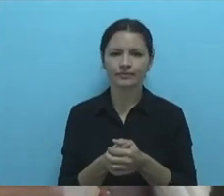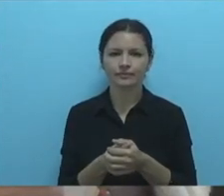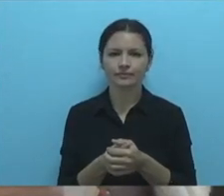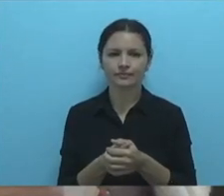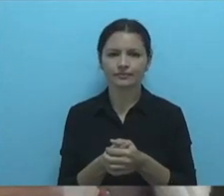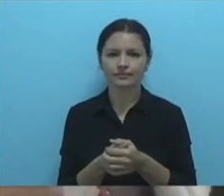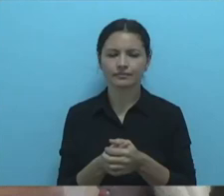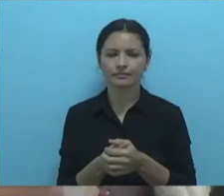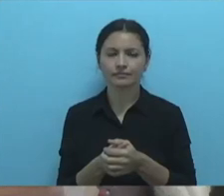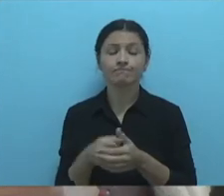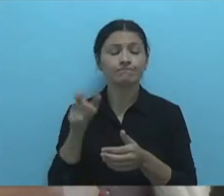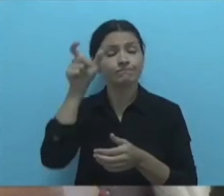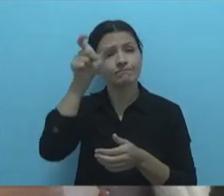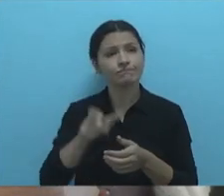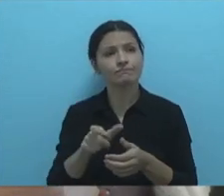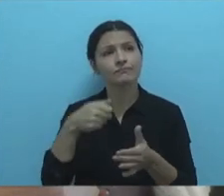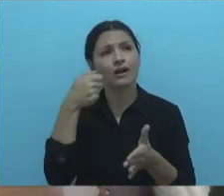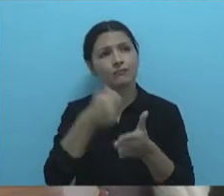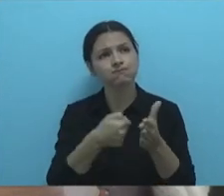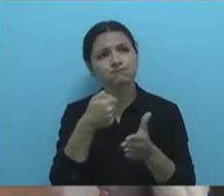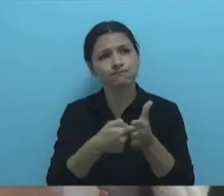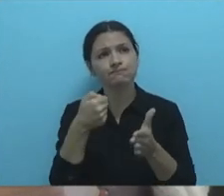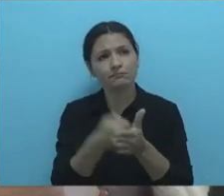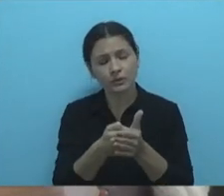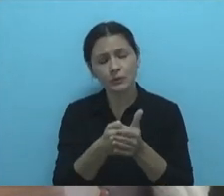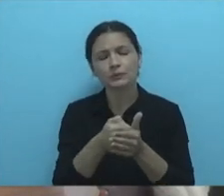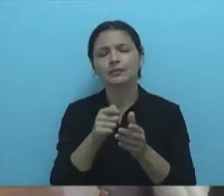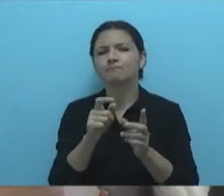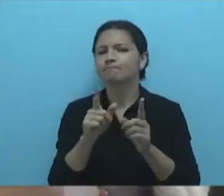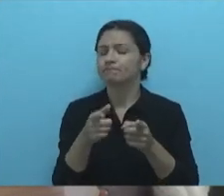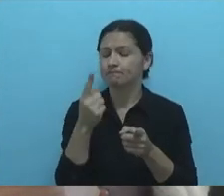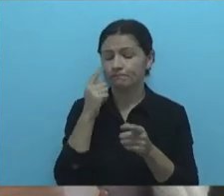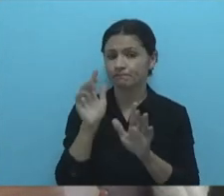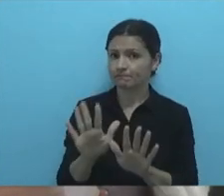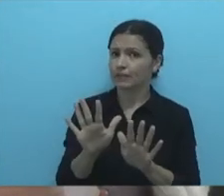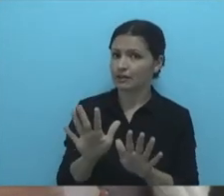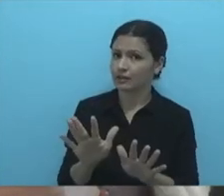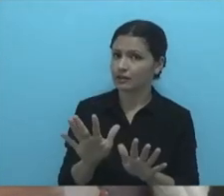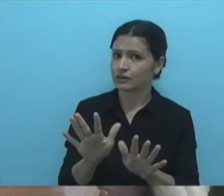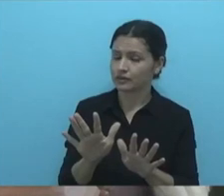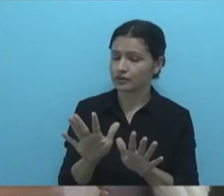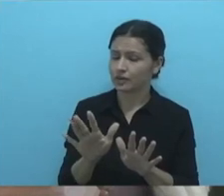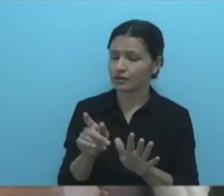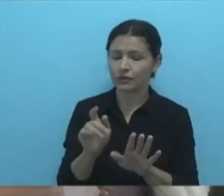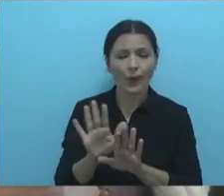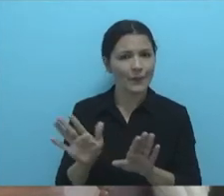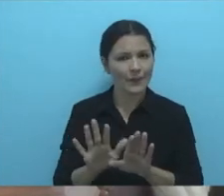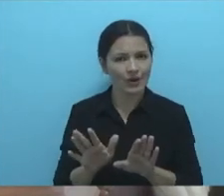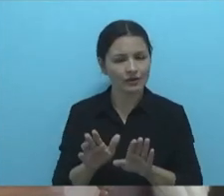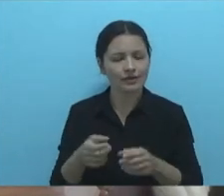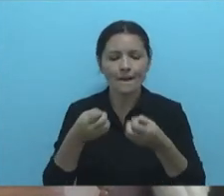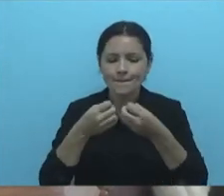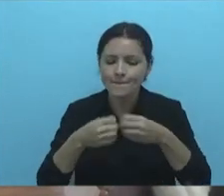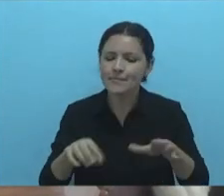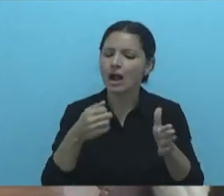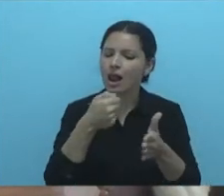pero los luchadores saben también que luchar es riesgoso pero la lucha cuando se inicia